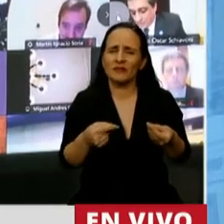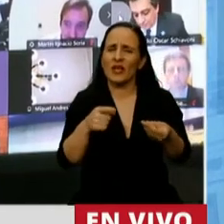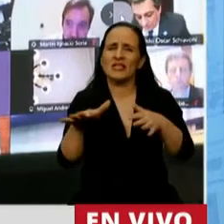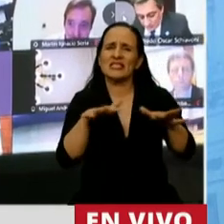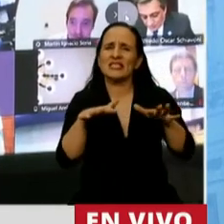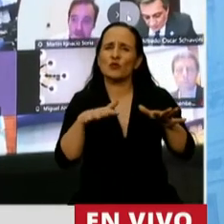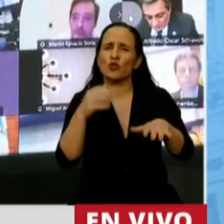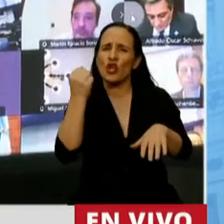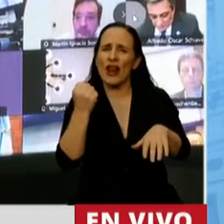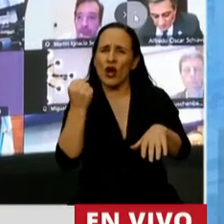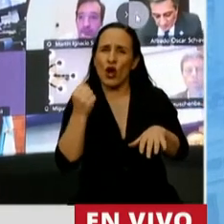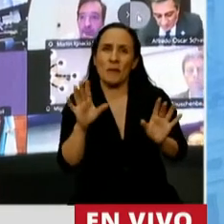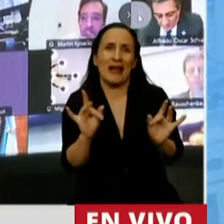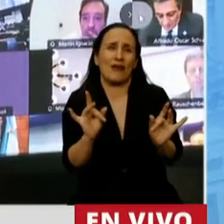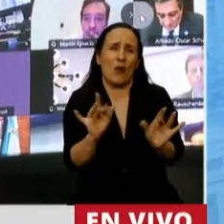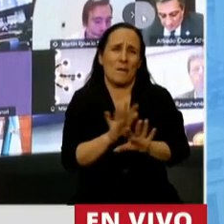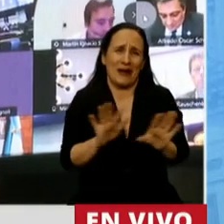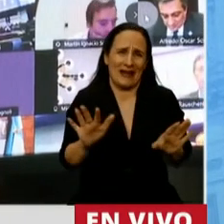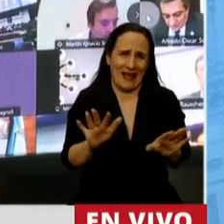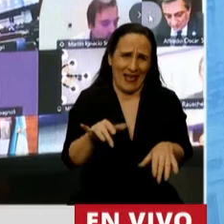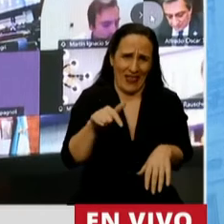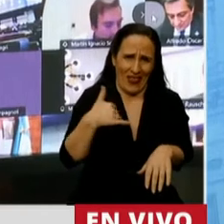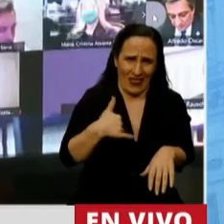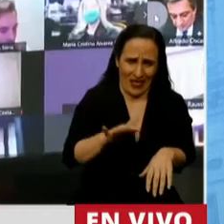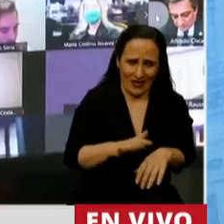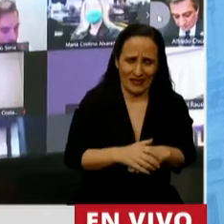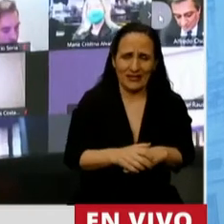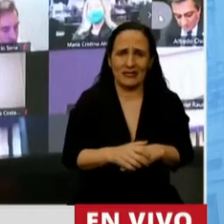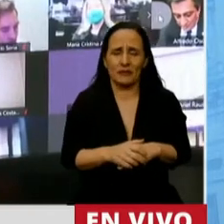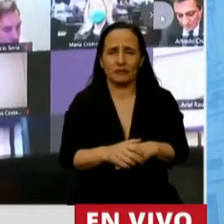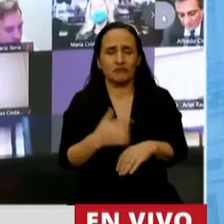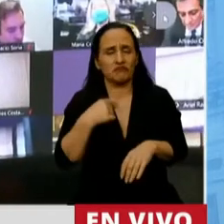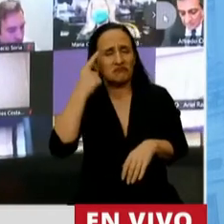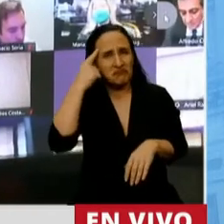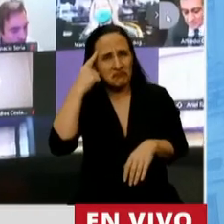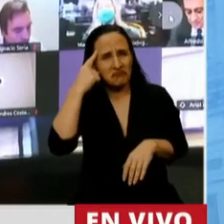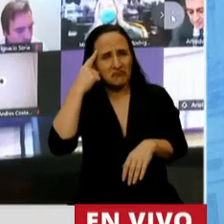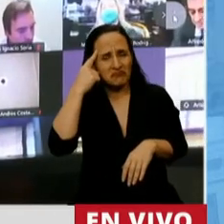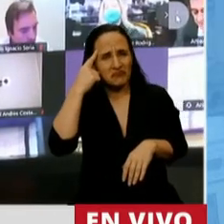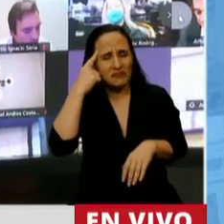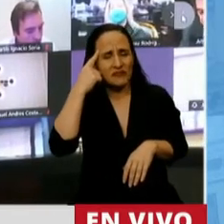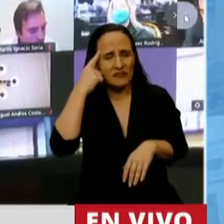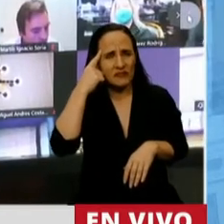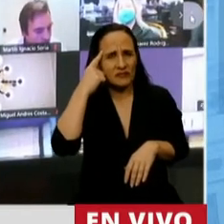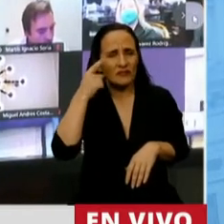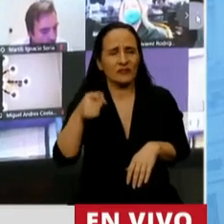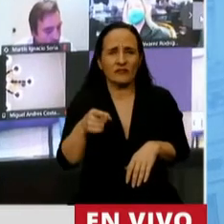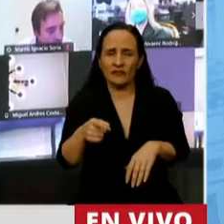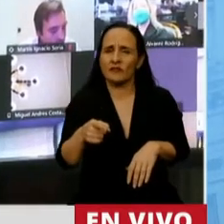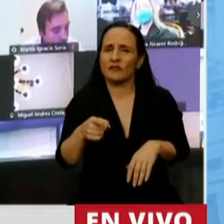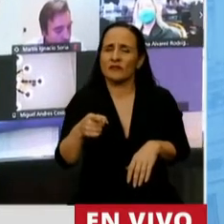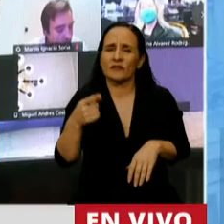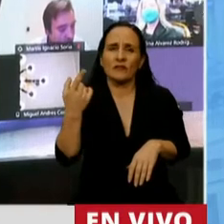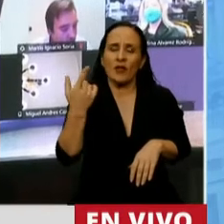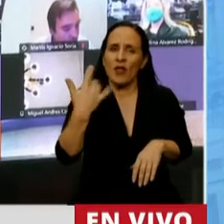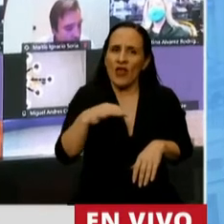situación económica muy compleja de la Argentina. Creo que tenemos que venir todos